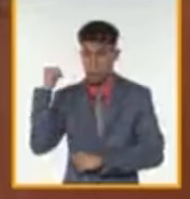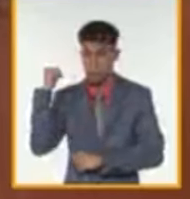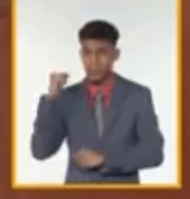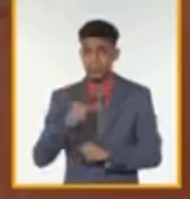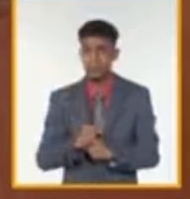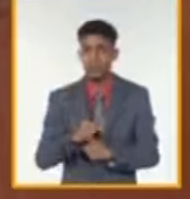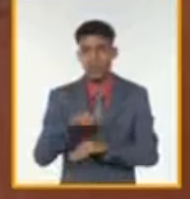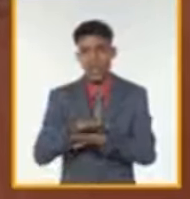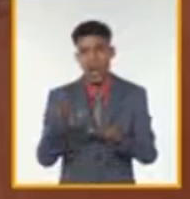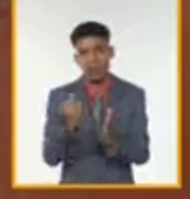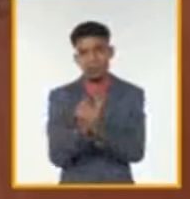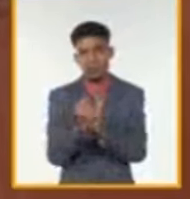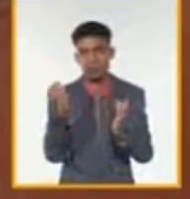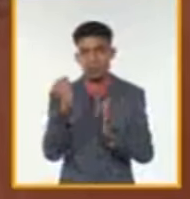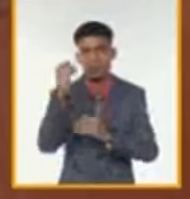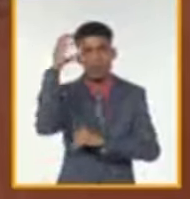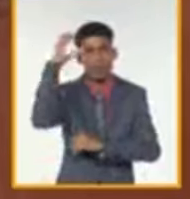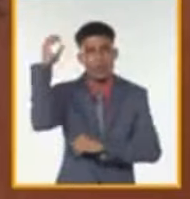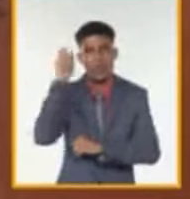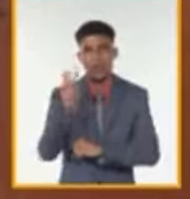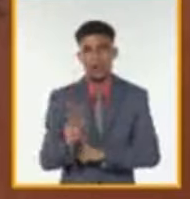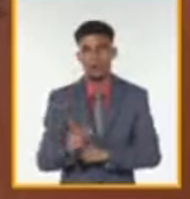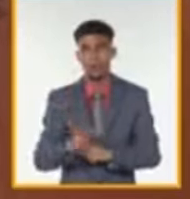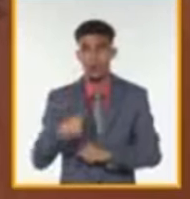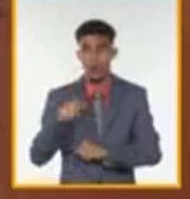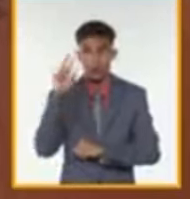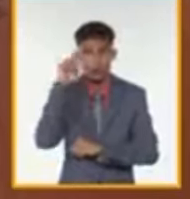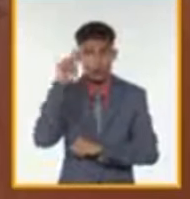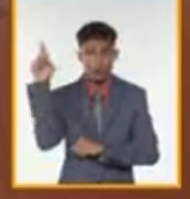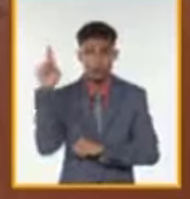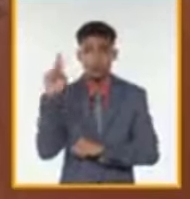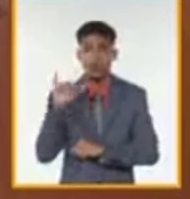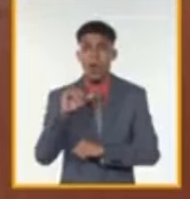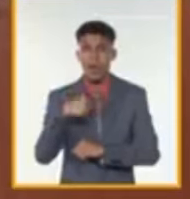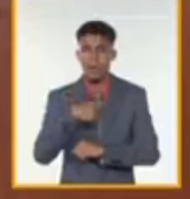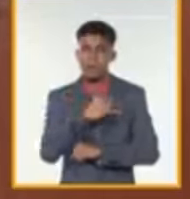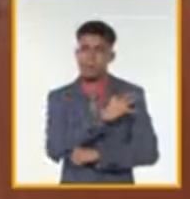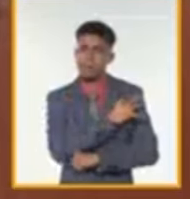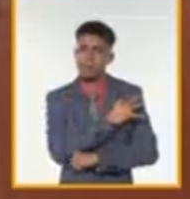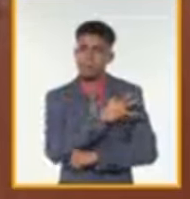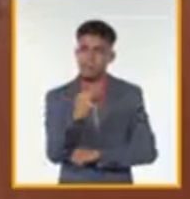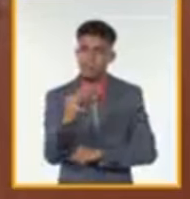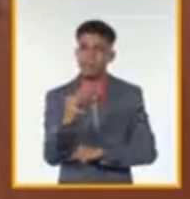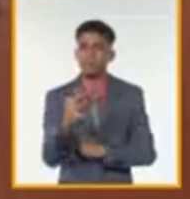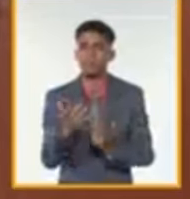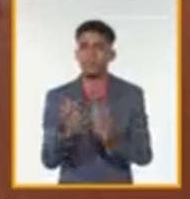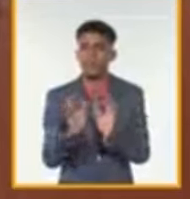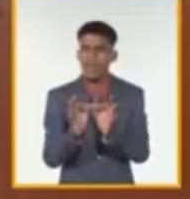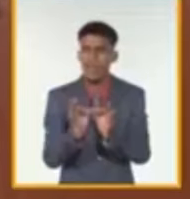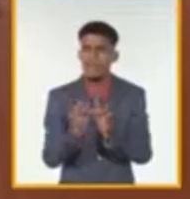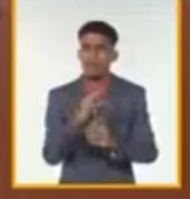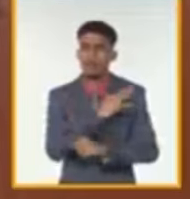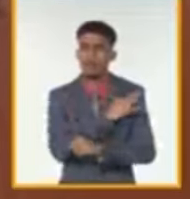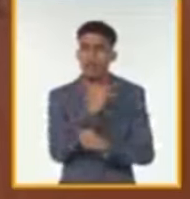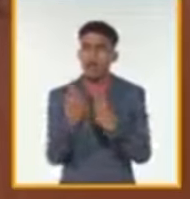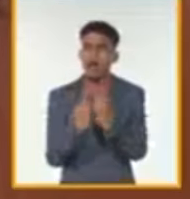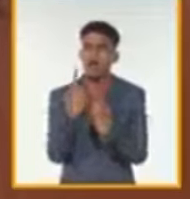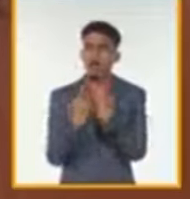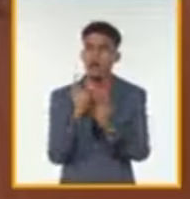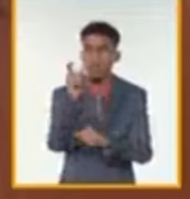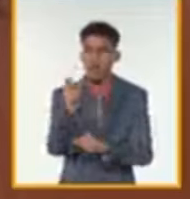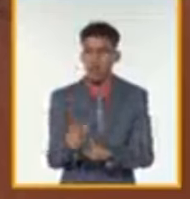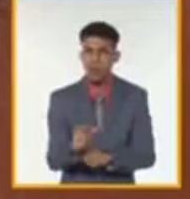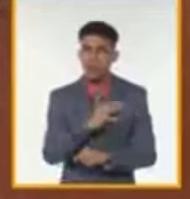esta provincia y recuerdo recibí incluso la invitación que ustedes hicieron todo un acto incluso para empezar este proceso